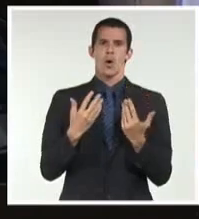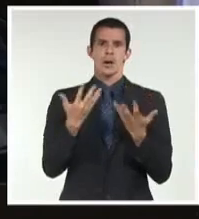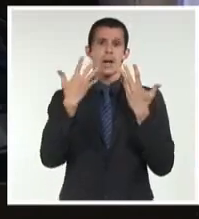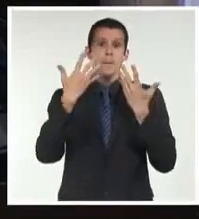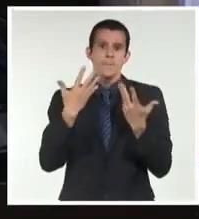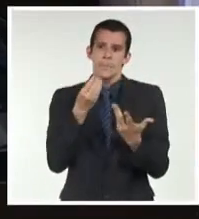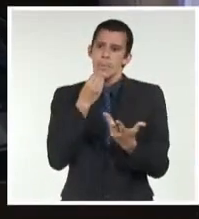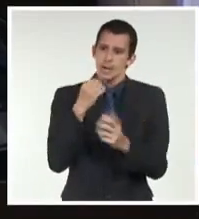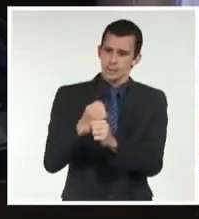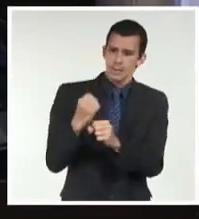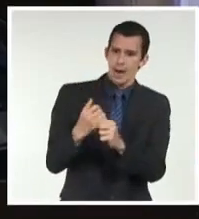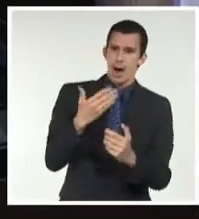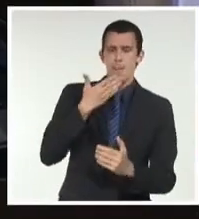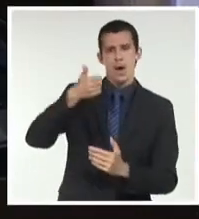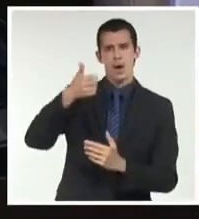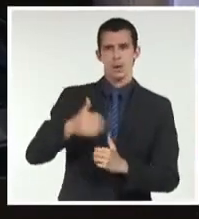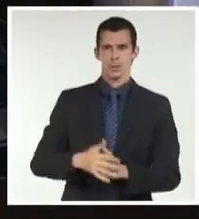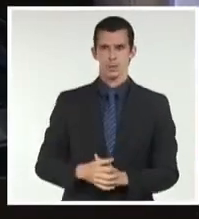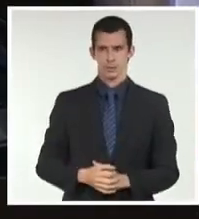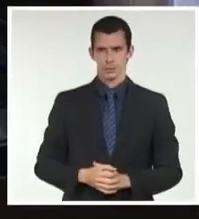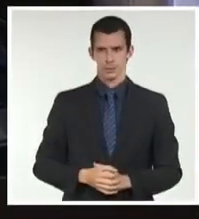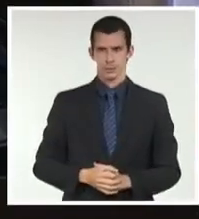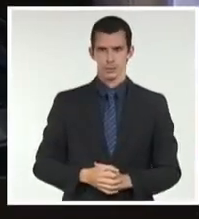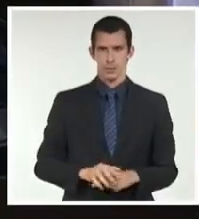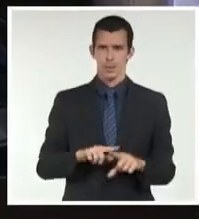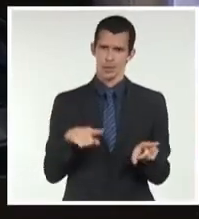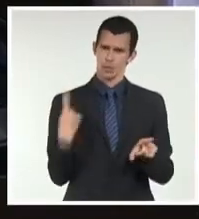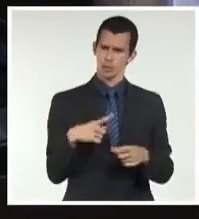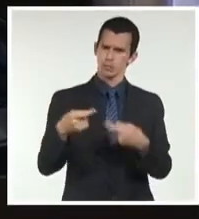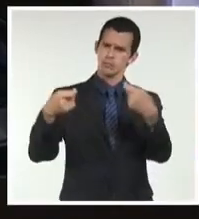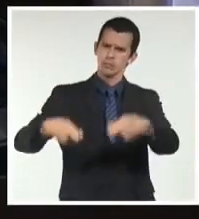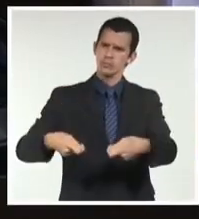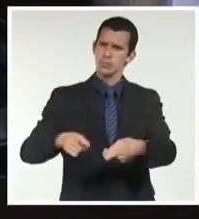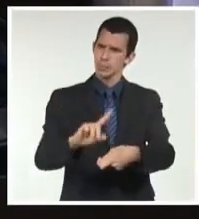con explicación, con argumentación.